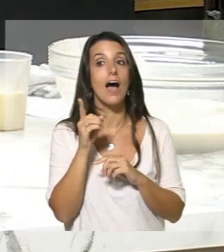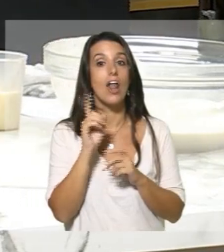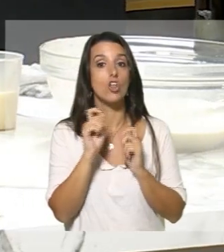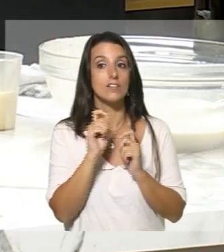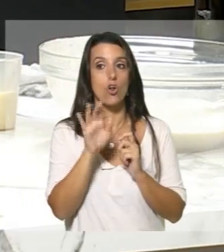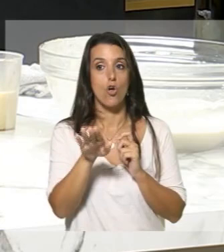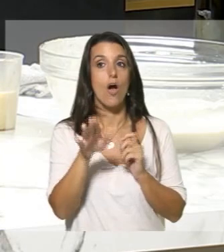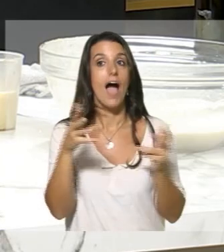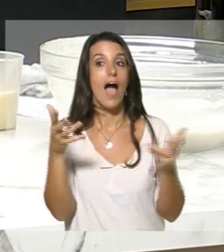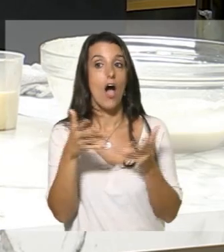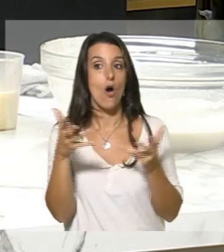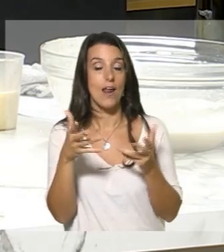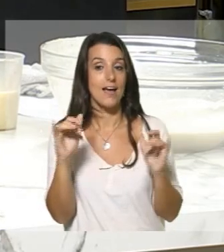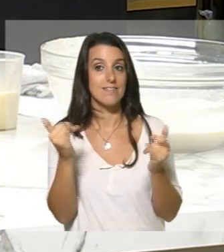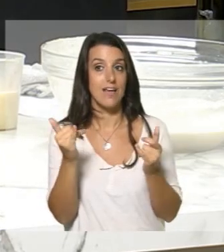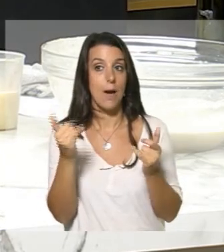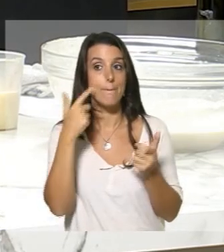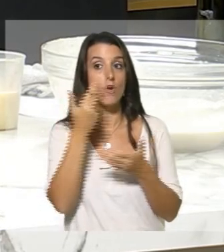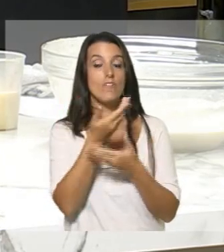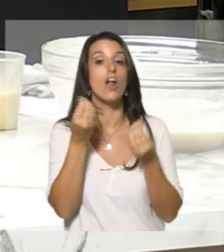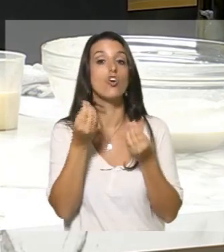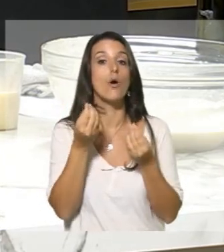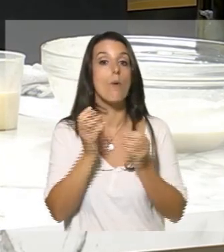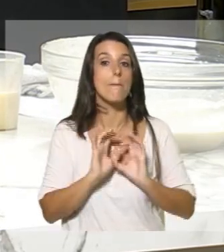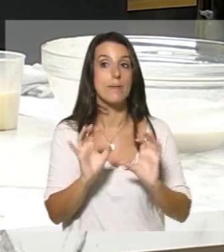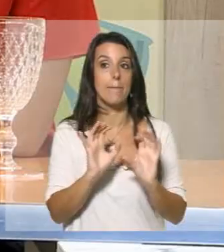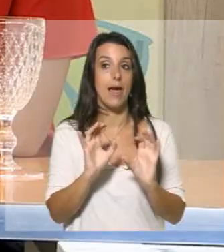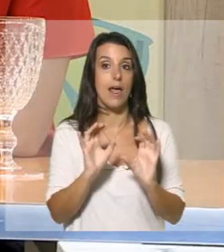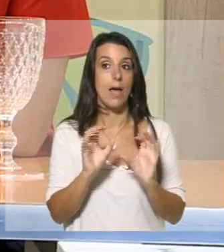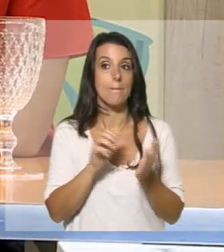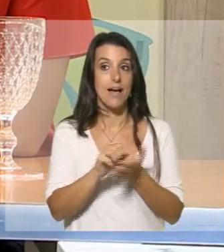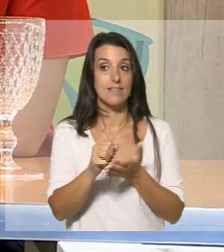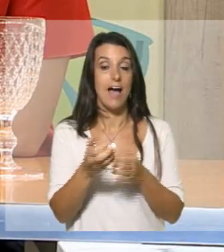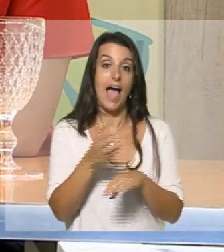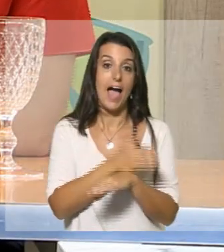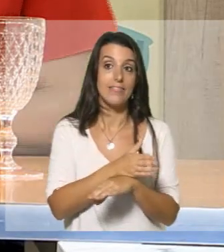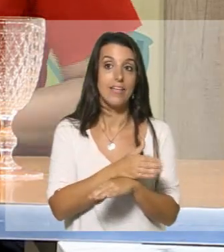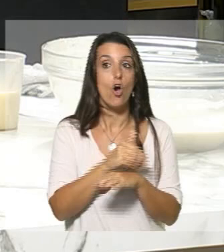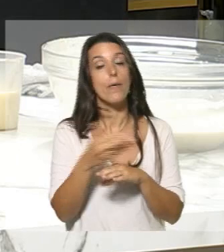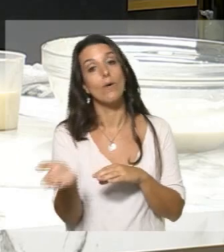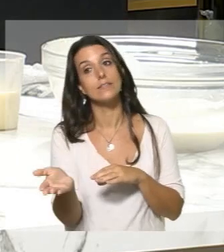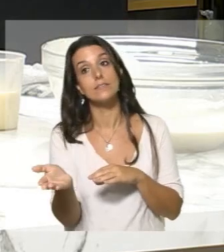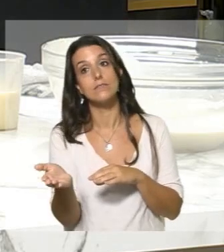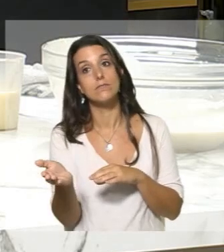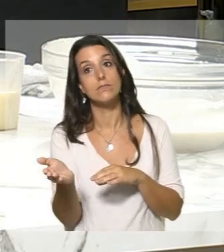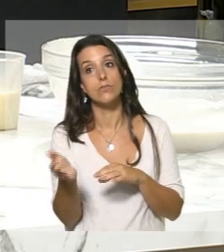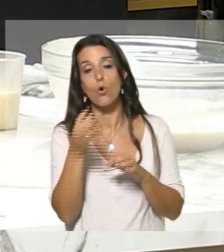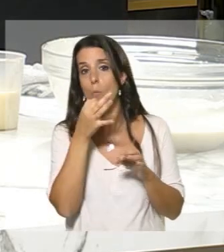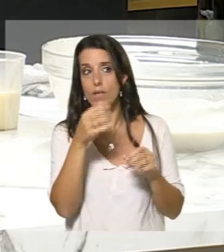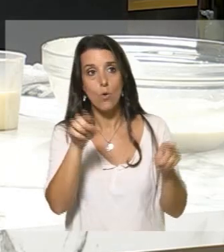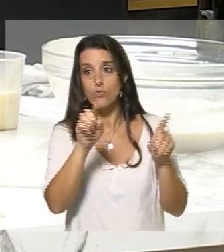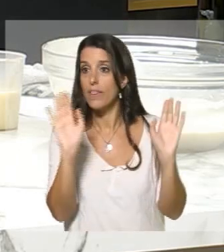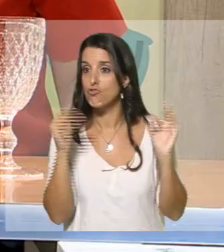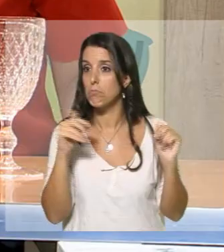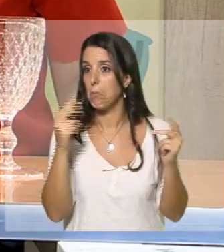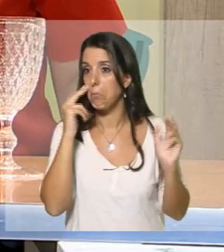falta. Tengo para mostrarles cómo se pone la masa en el molde. Bueno, ¿querés antes del informante del noti o después del noti? ¿Qué preferís? Como prefieran ustedes, yo